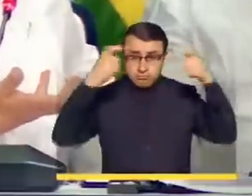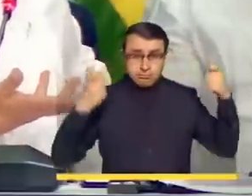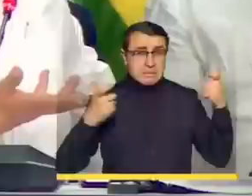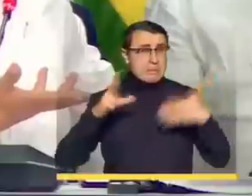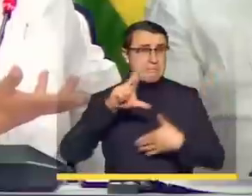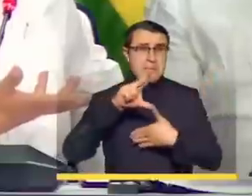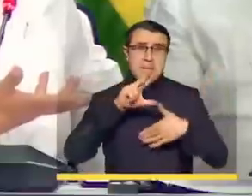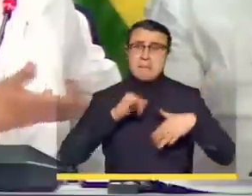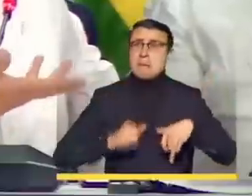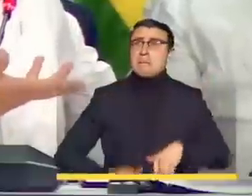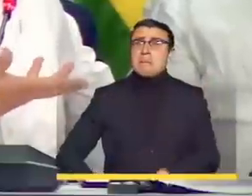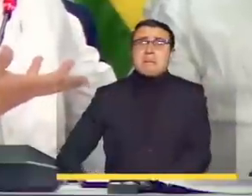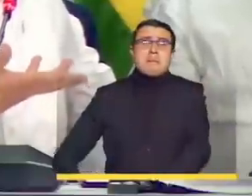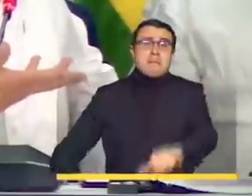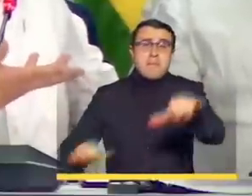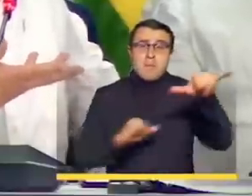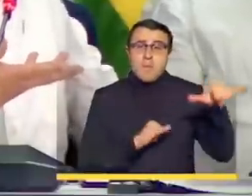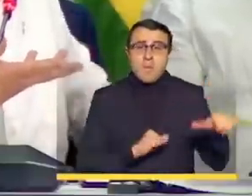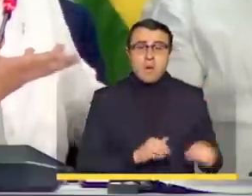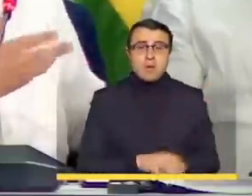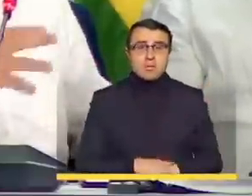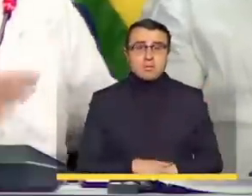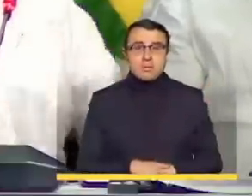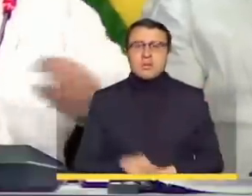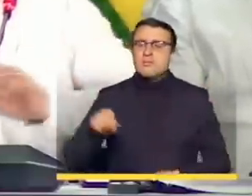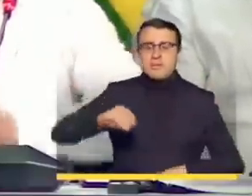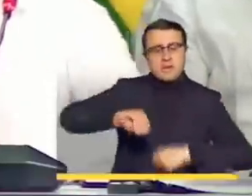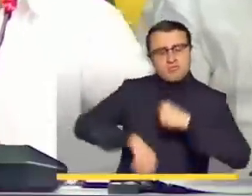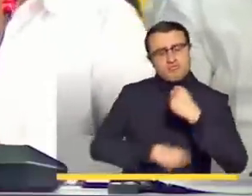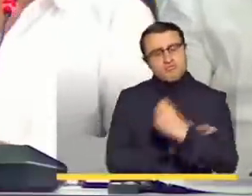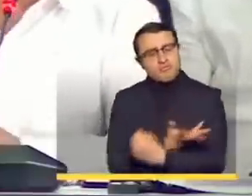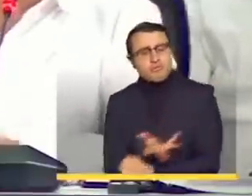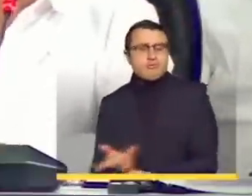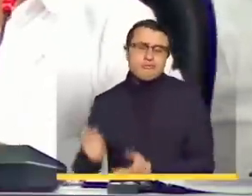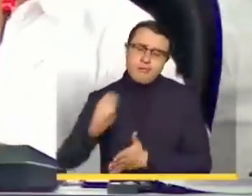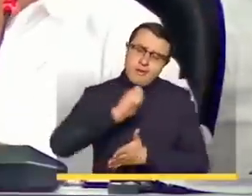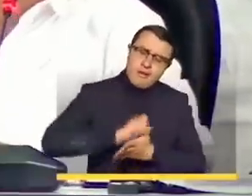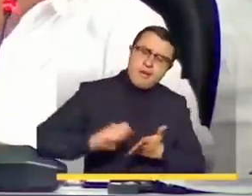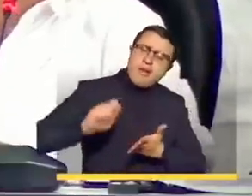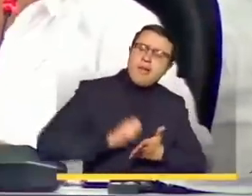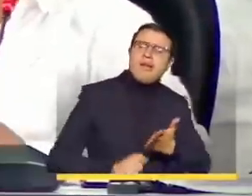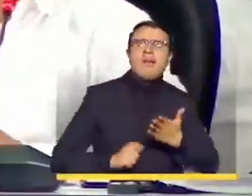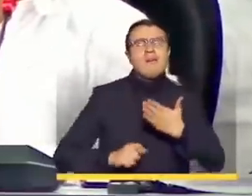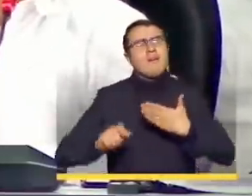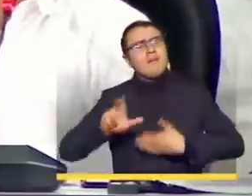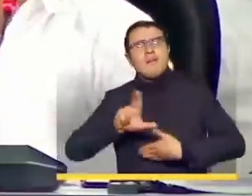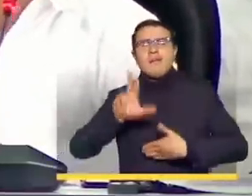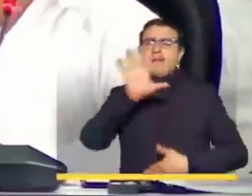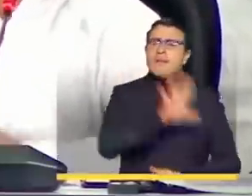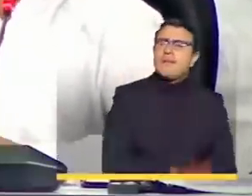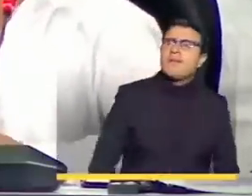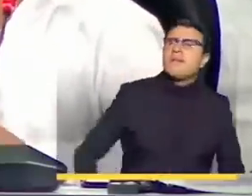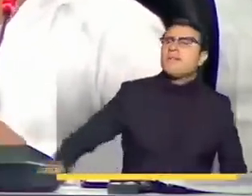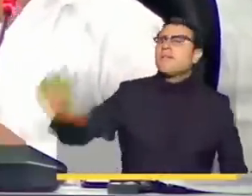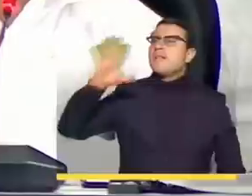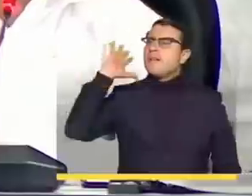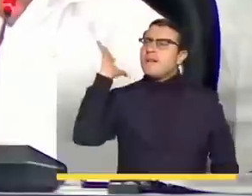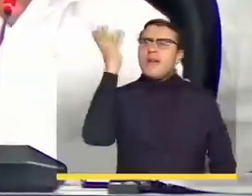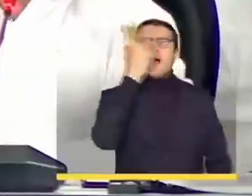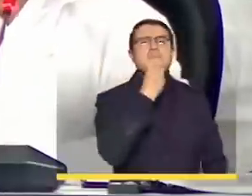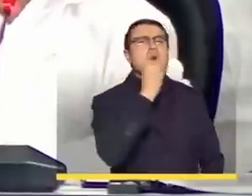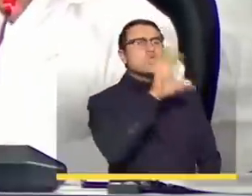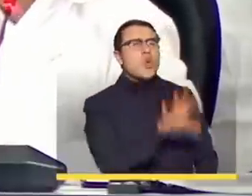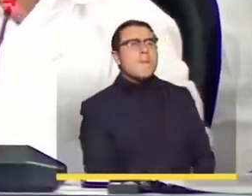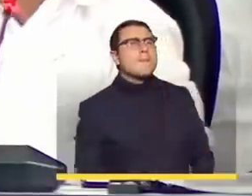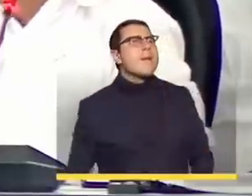Latina, el país de los poetas y los escritores y de la belleza, como digo yo. Ahí será, los países de la